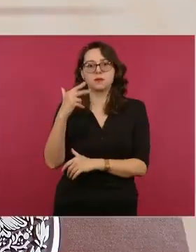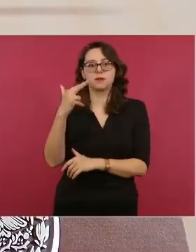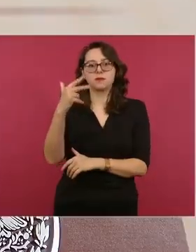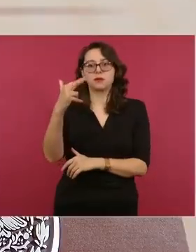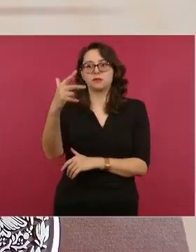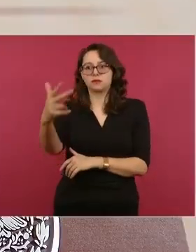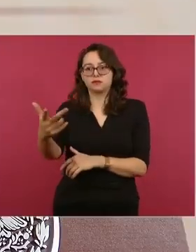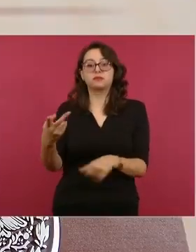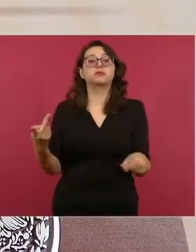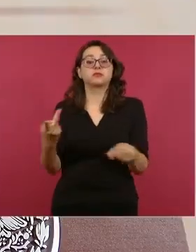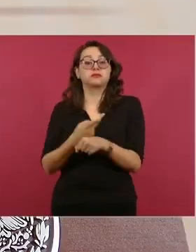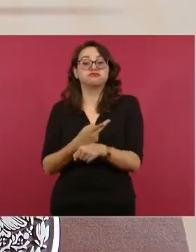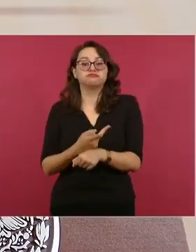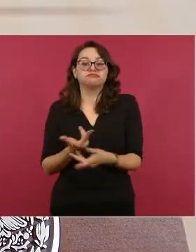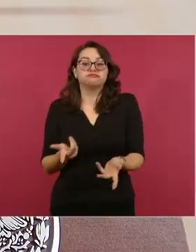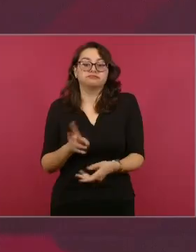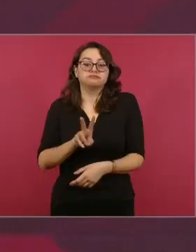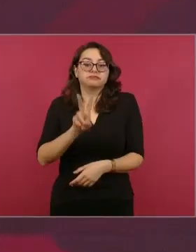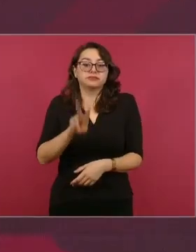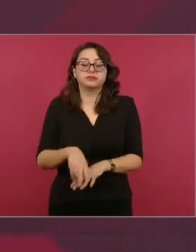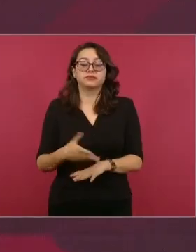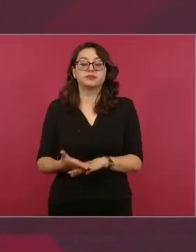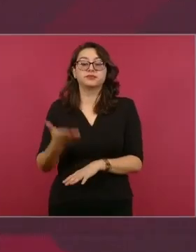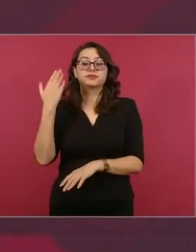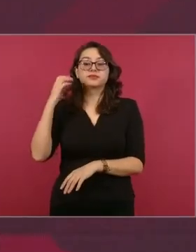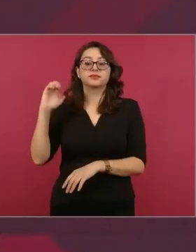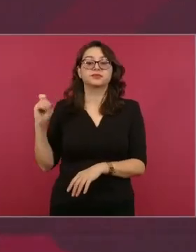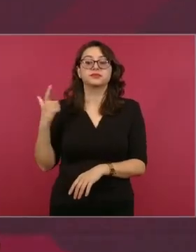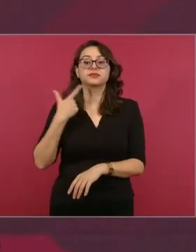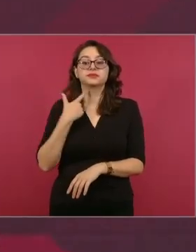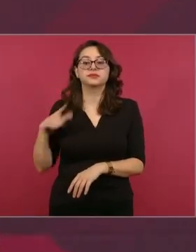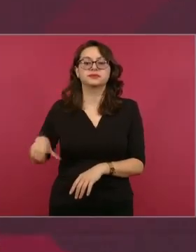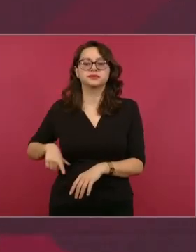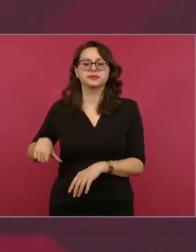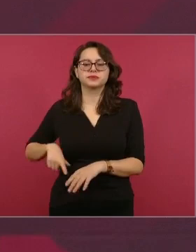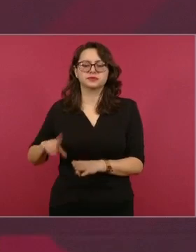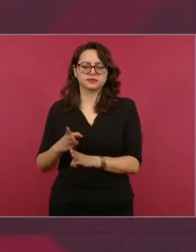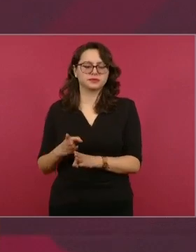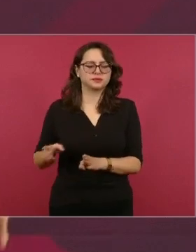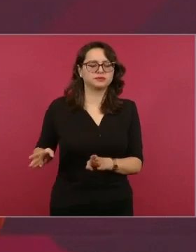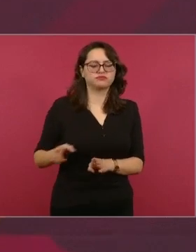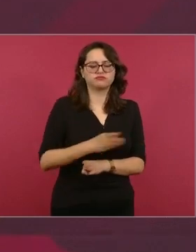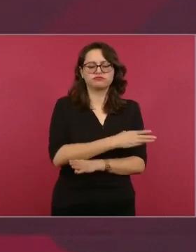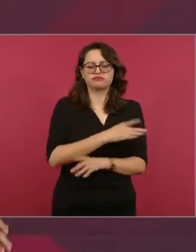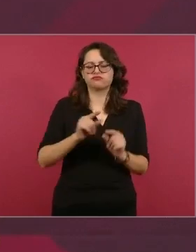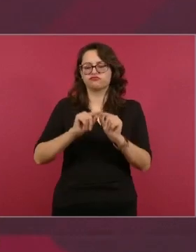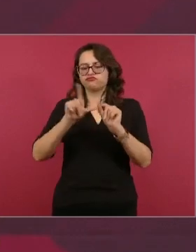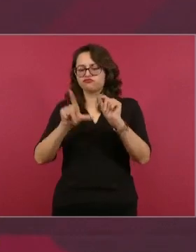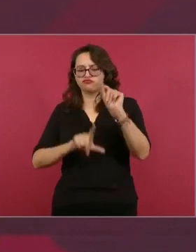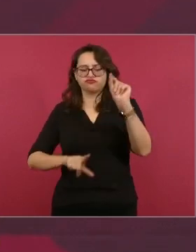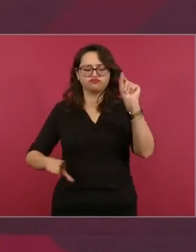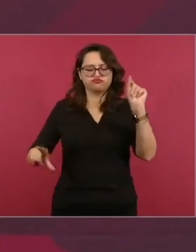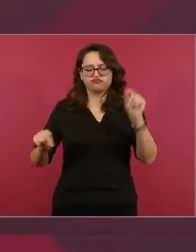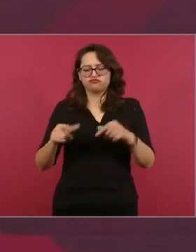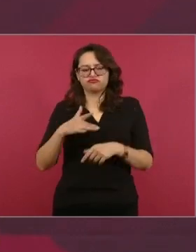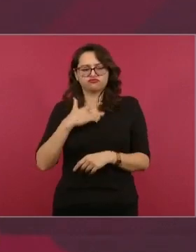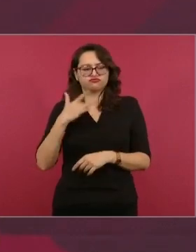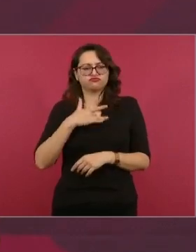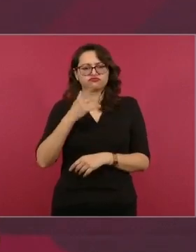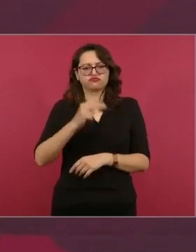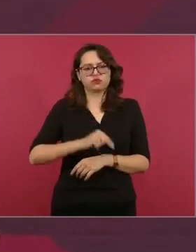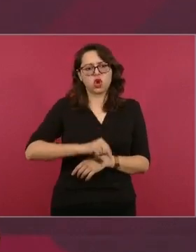al norte, ¿no? Después del Tratado de Libre Comercio hubo cierto desarrollo en el norte, también decirlo, con